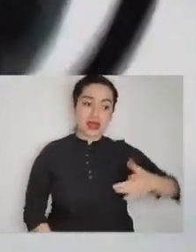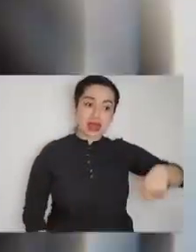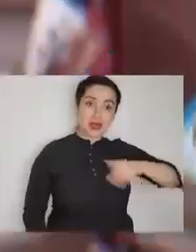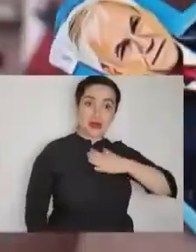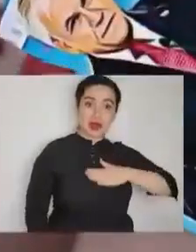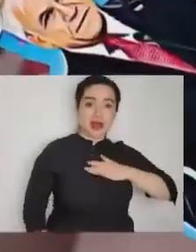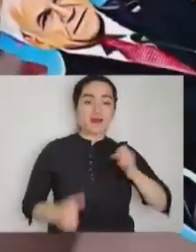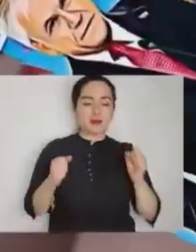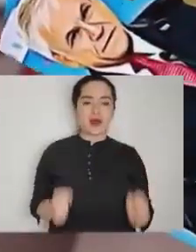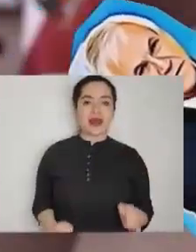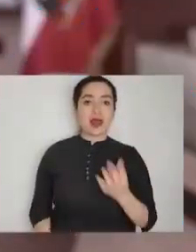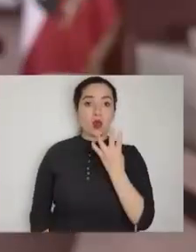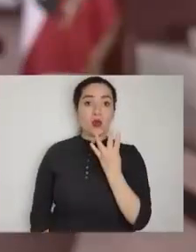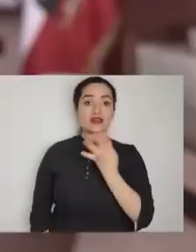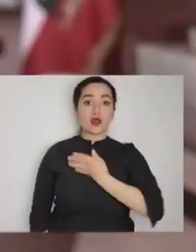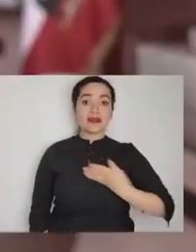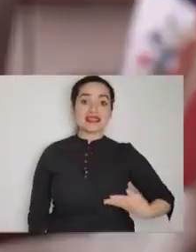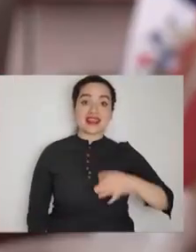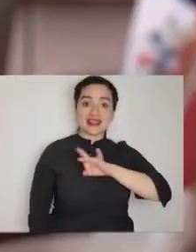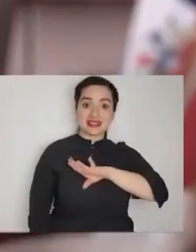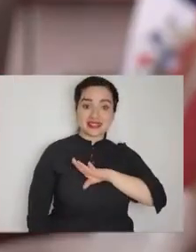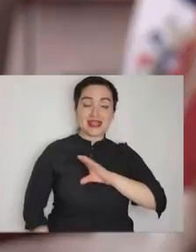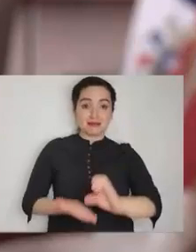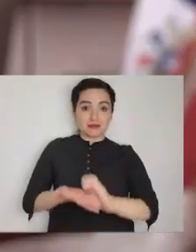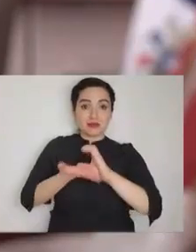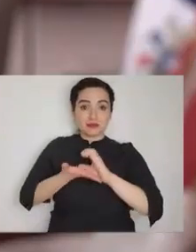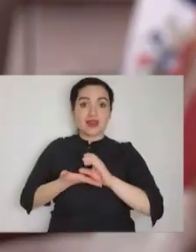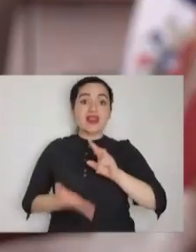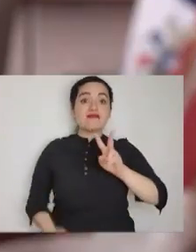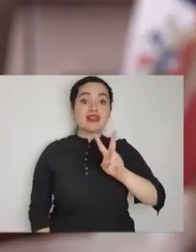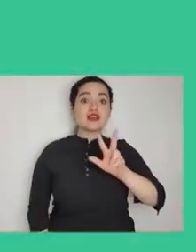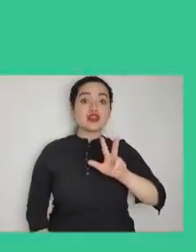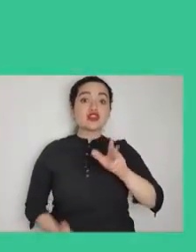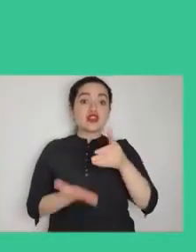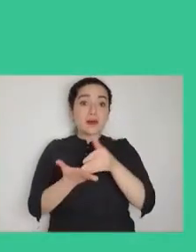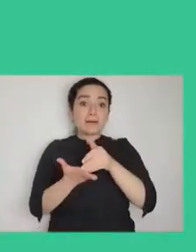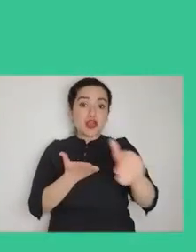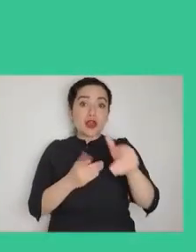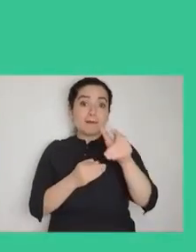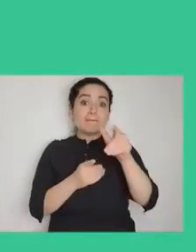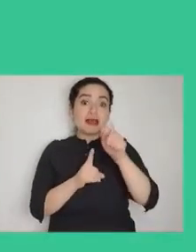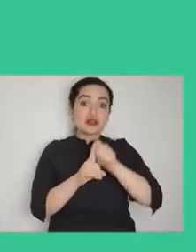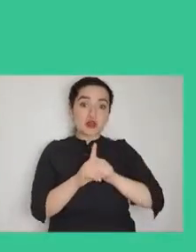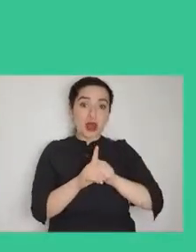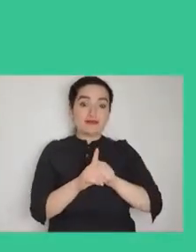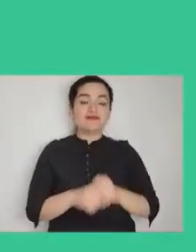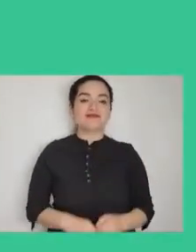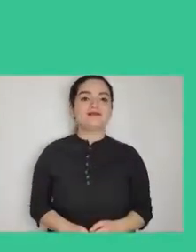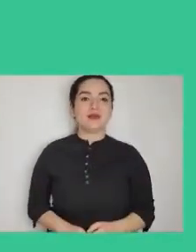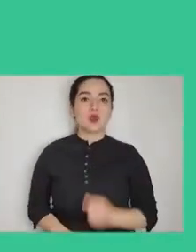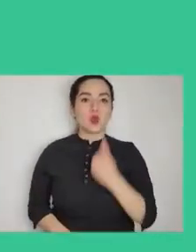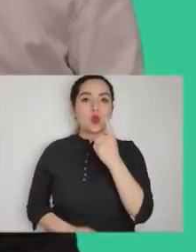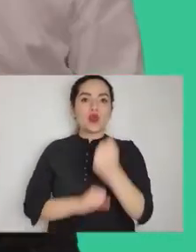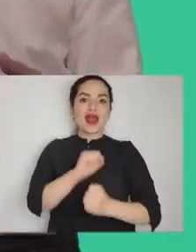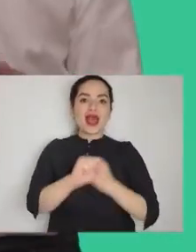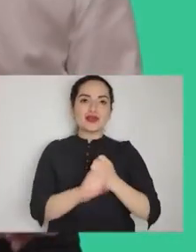si así lo quieren. Los 4 presidentes en Chile reciben una pensión equivalente a 28 millones mensuales, lo que en un año